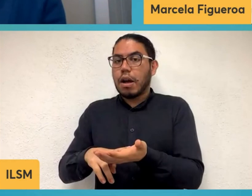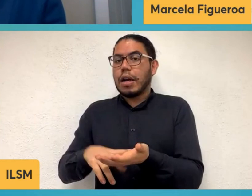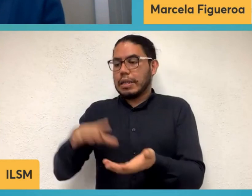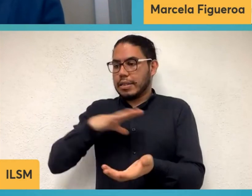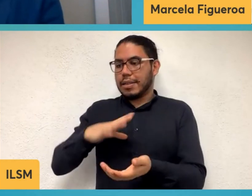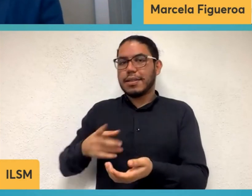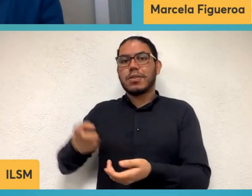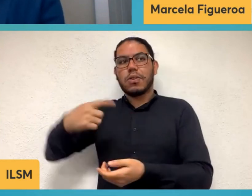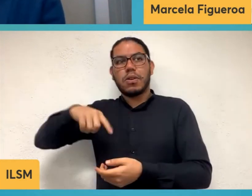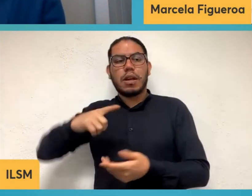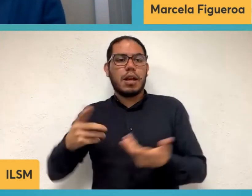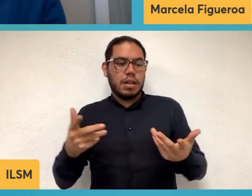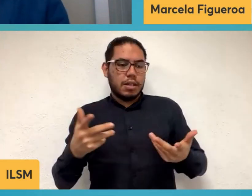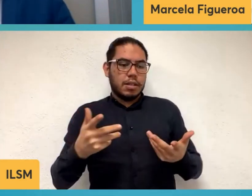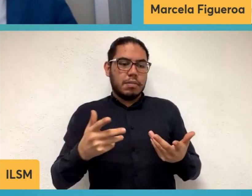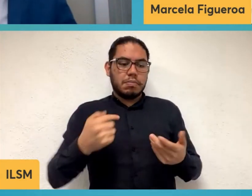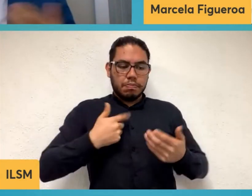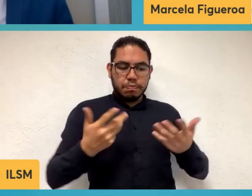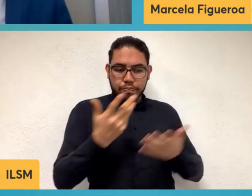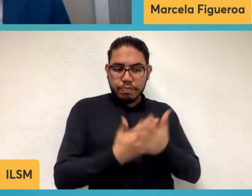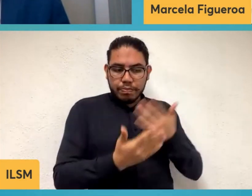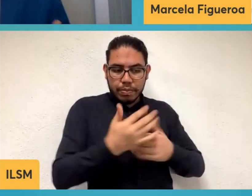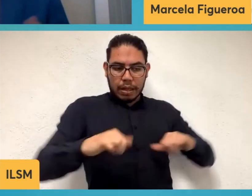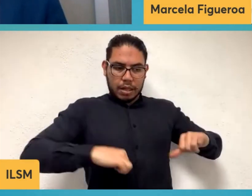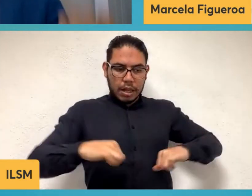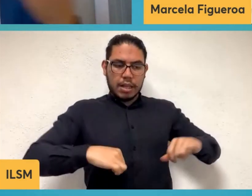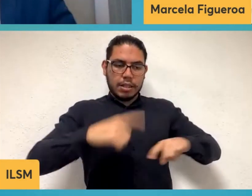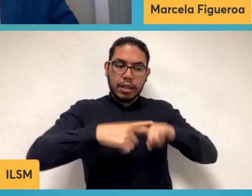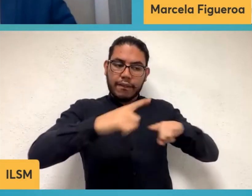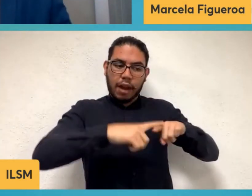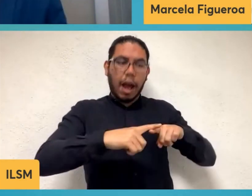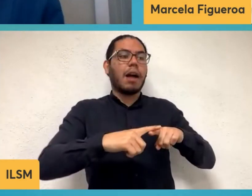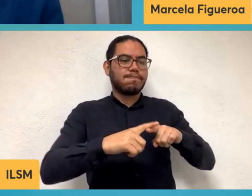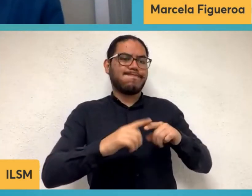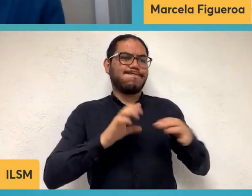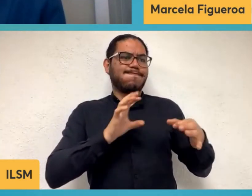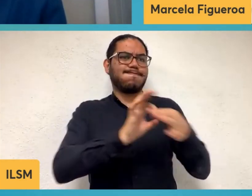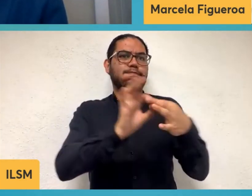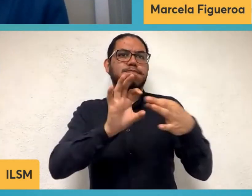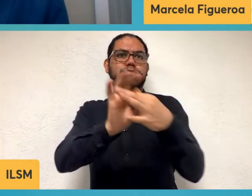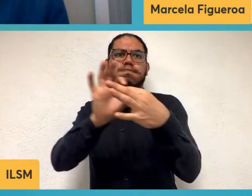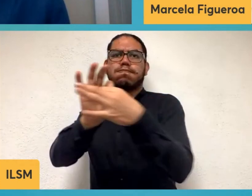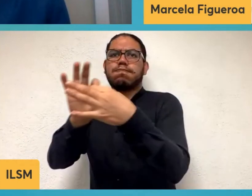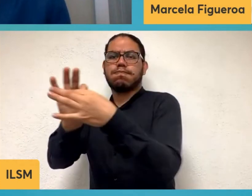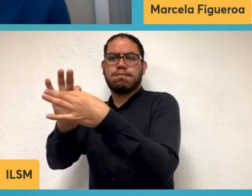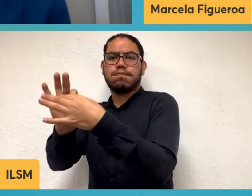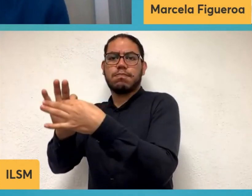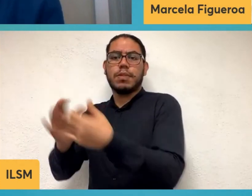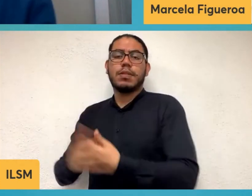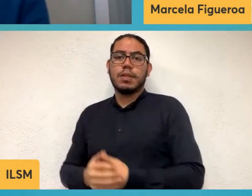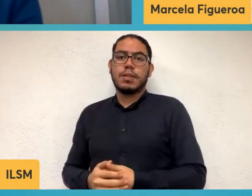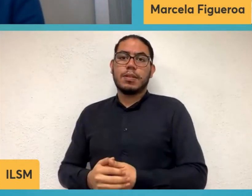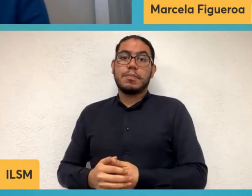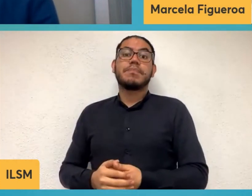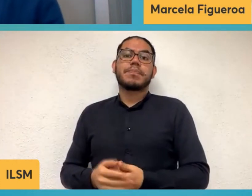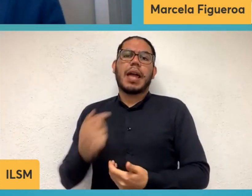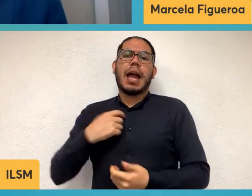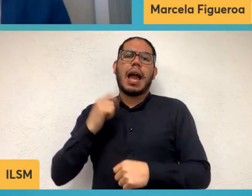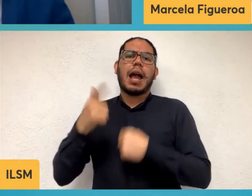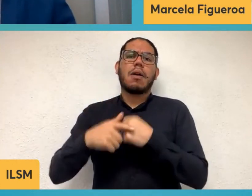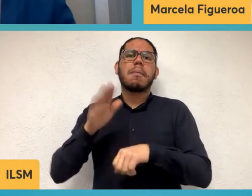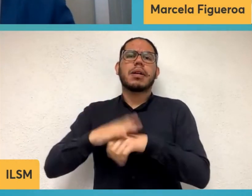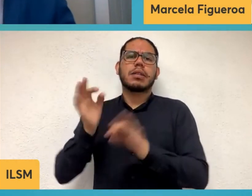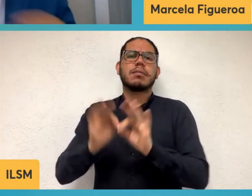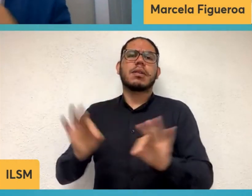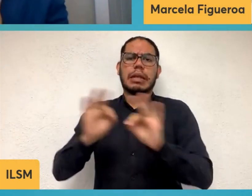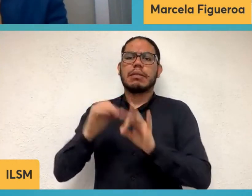actividades y que justo estas también van creando vínculos y van creando resultados. Algo bien importante que a mí me gusta decir en esta